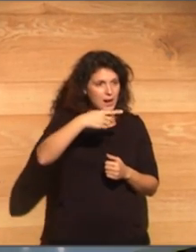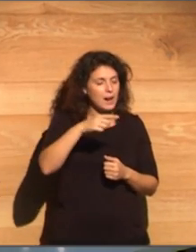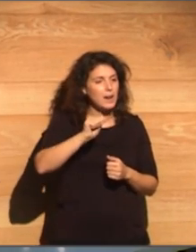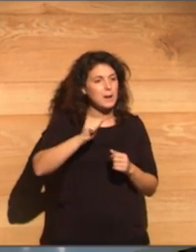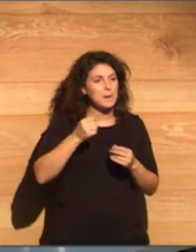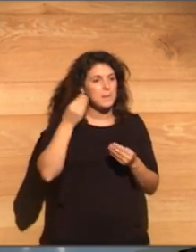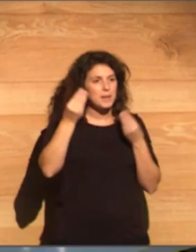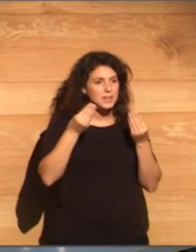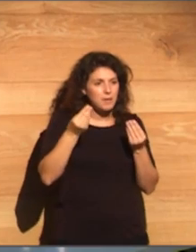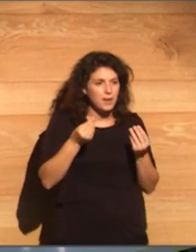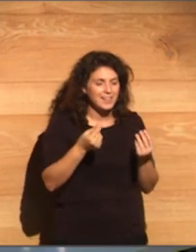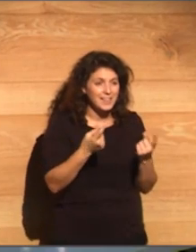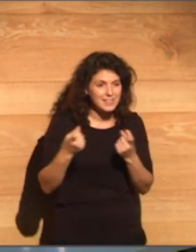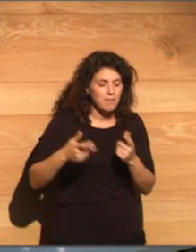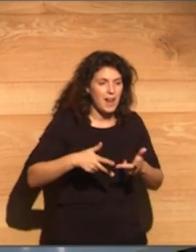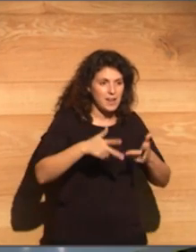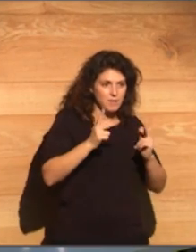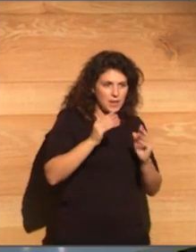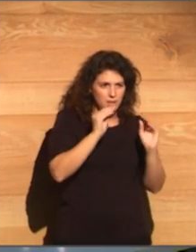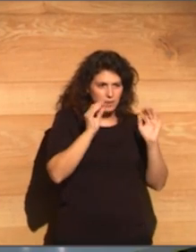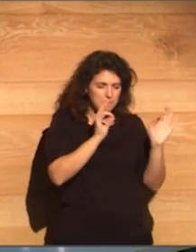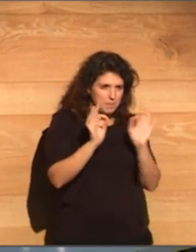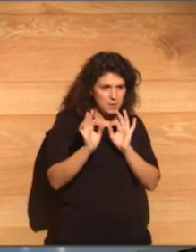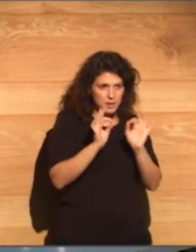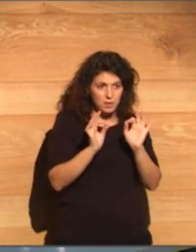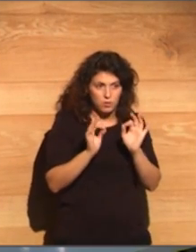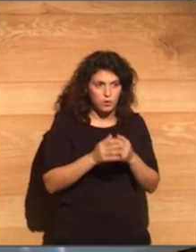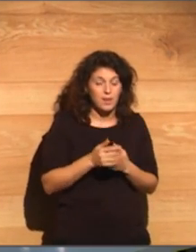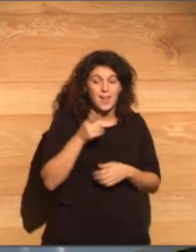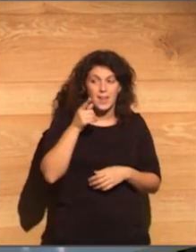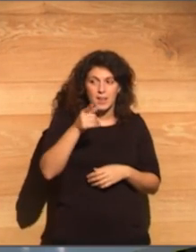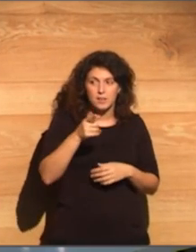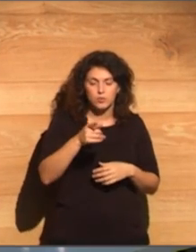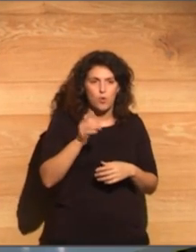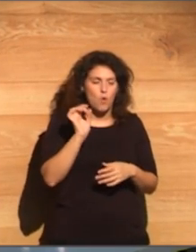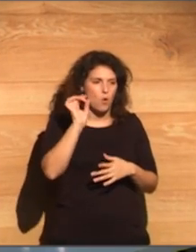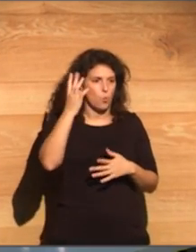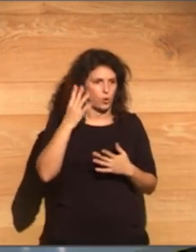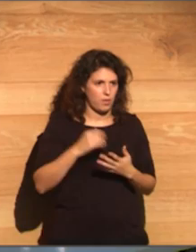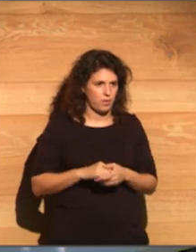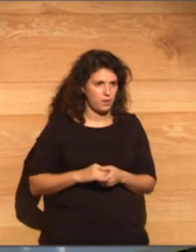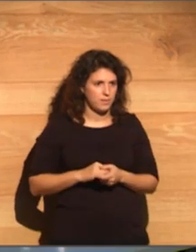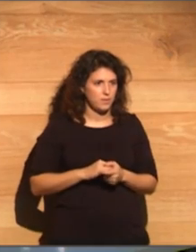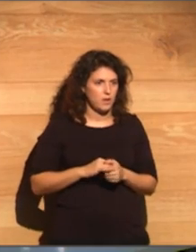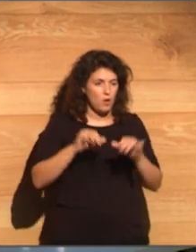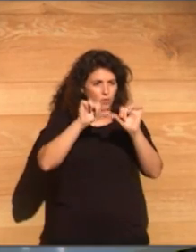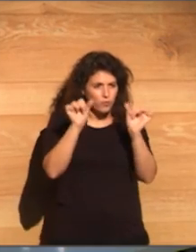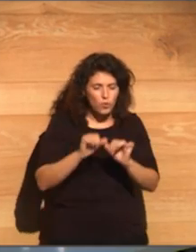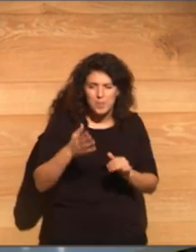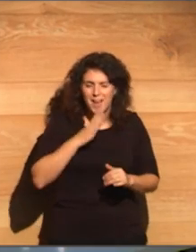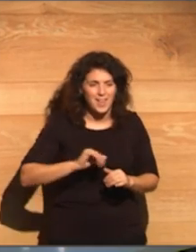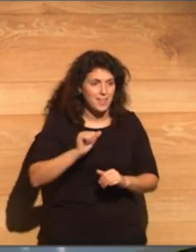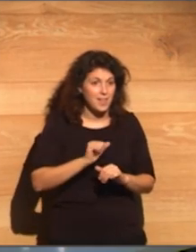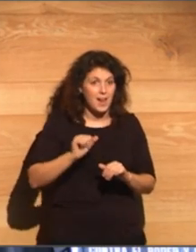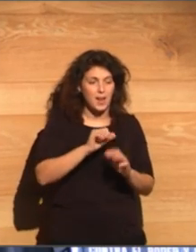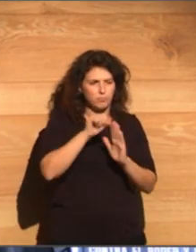preparación, más libertad, y que consideraba, obviamente es una mera ocurrencia, que la forma ideal de rodar sería